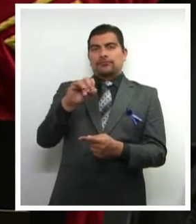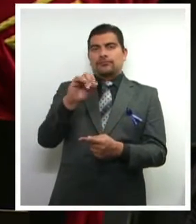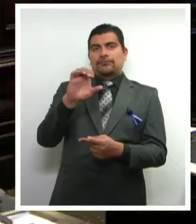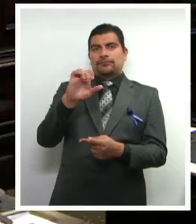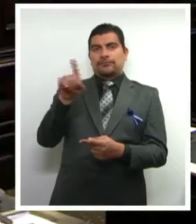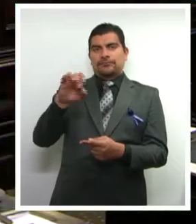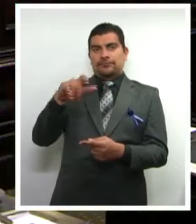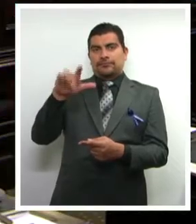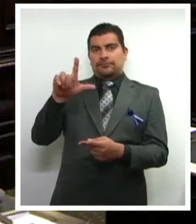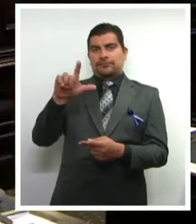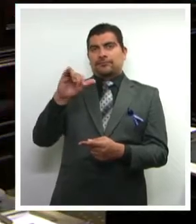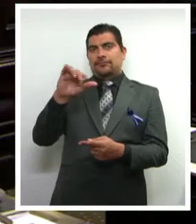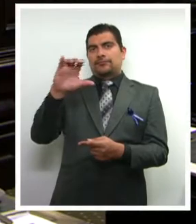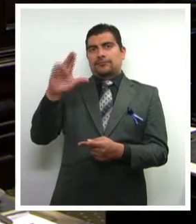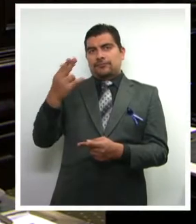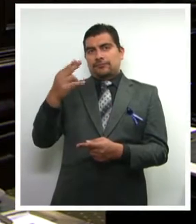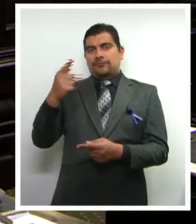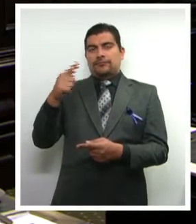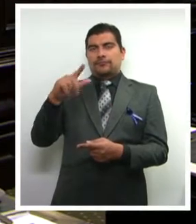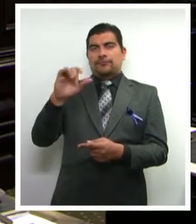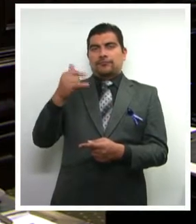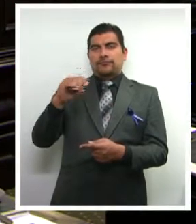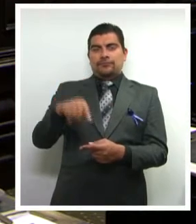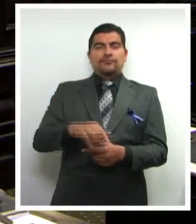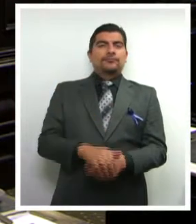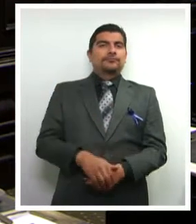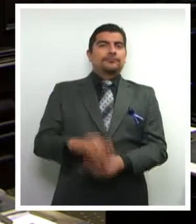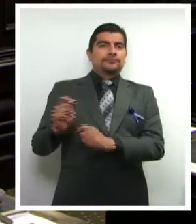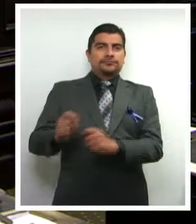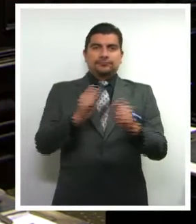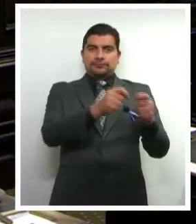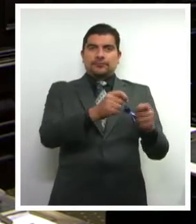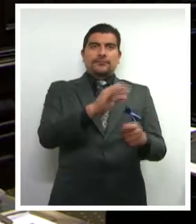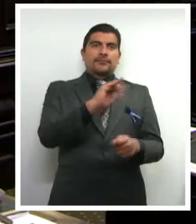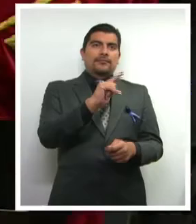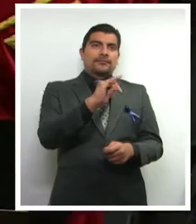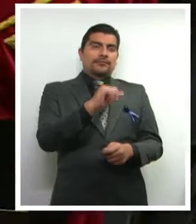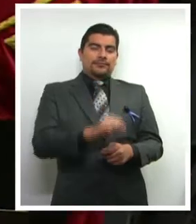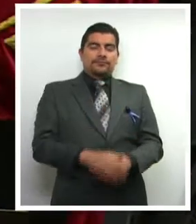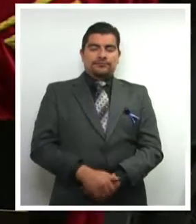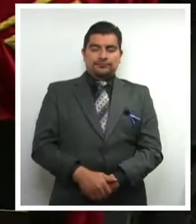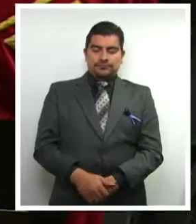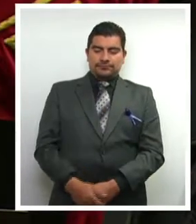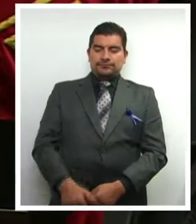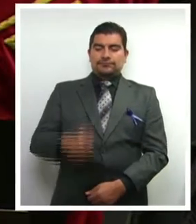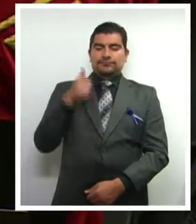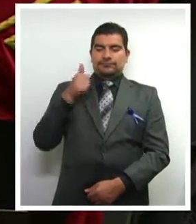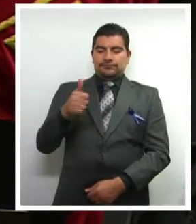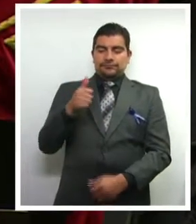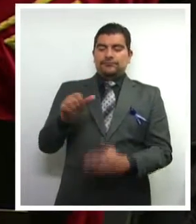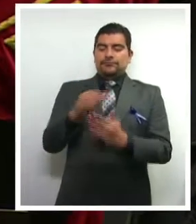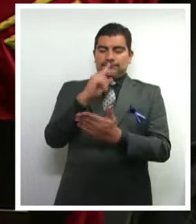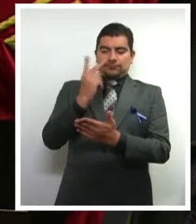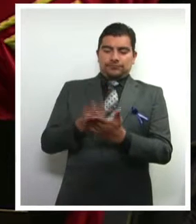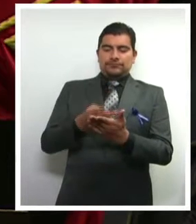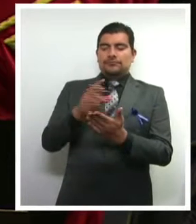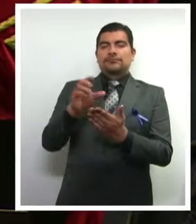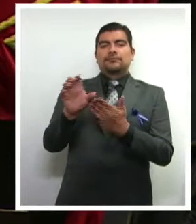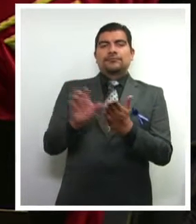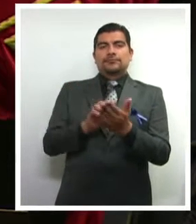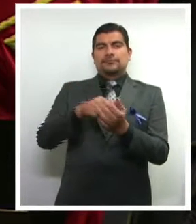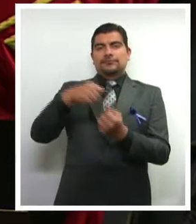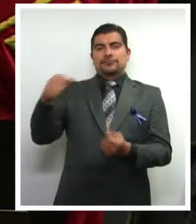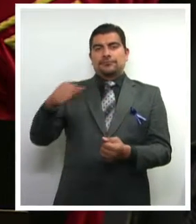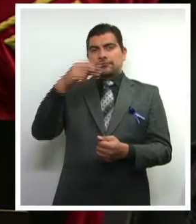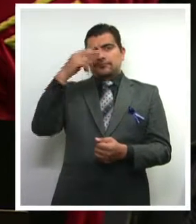Chong-Yong. Túrnese a la Comisión de Alcaldías. 6. Proyecto de Constitución Política de la Ciudad de México en